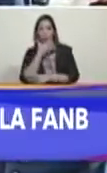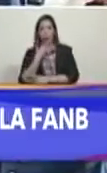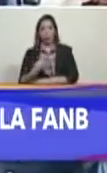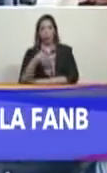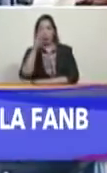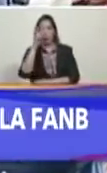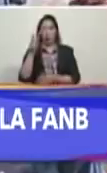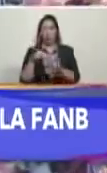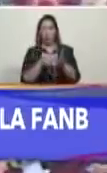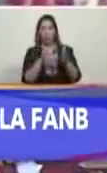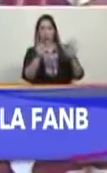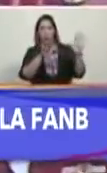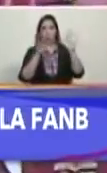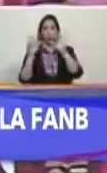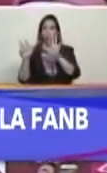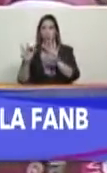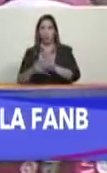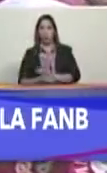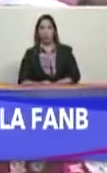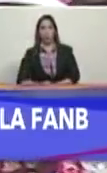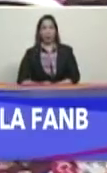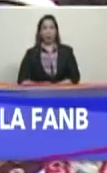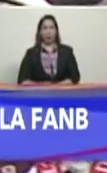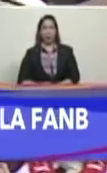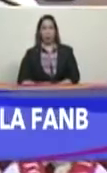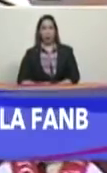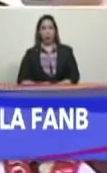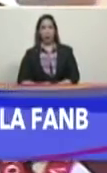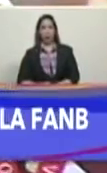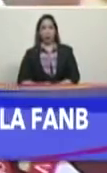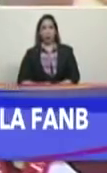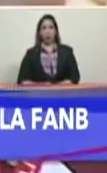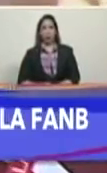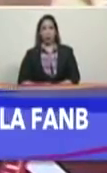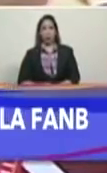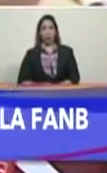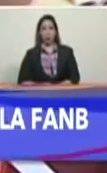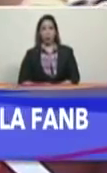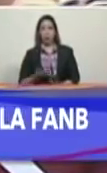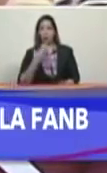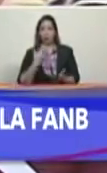pido a la Madre María, siempre Virgen,